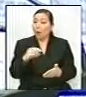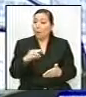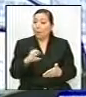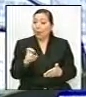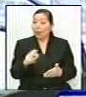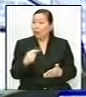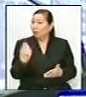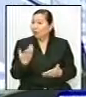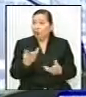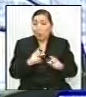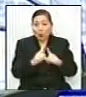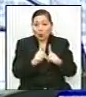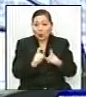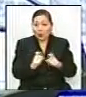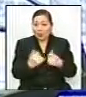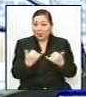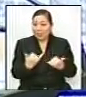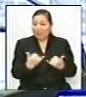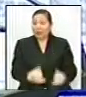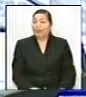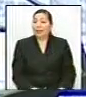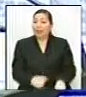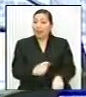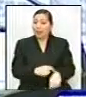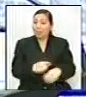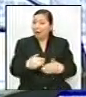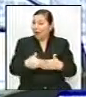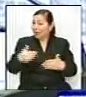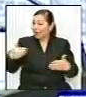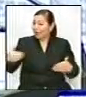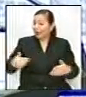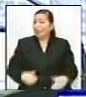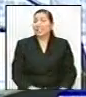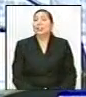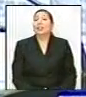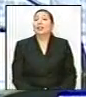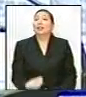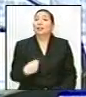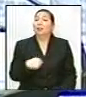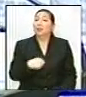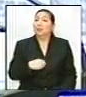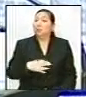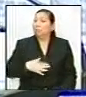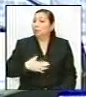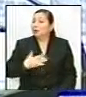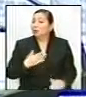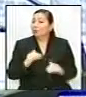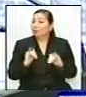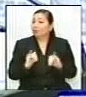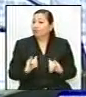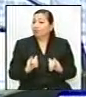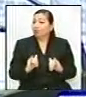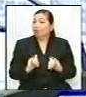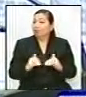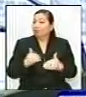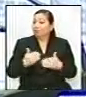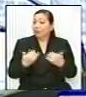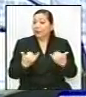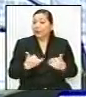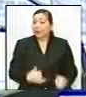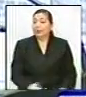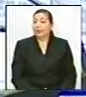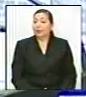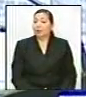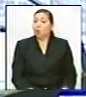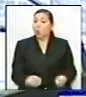no solo está siendo cuestionada en la actualidad, sino tiempo atrás, señor presidente. Y nosotros no podemos dejar pasar por alto eso.